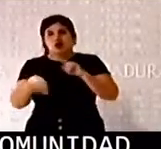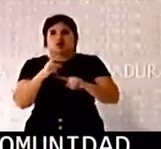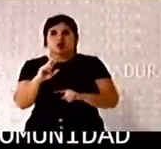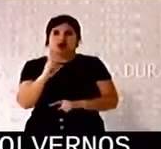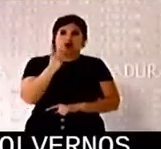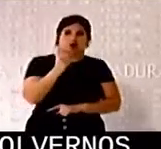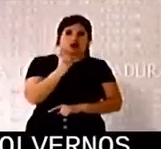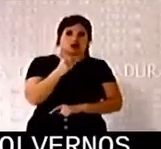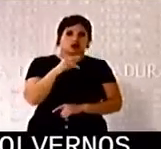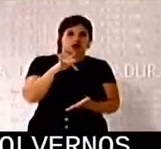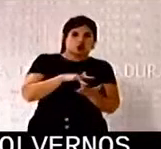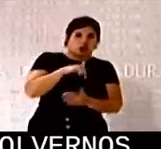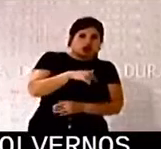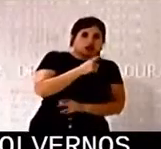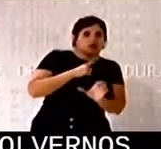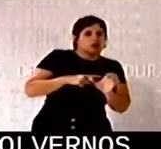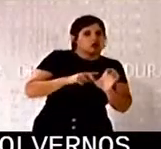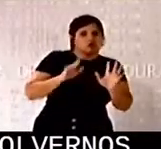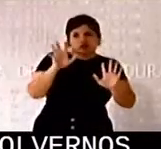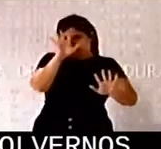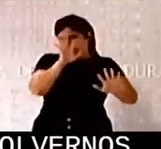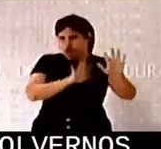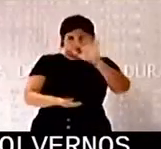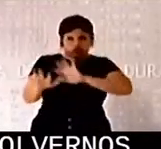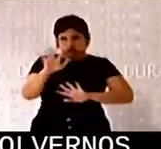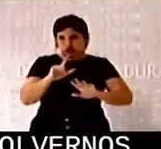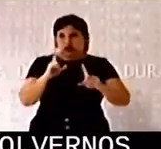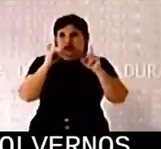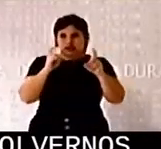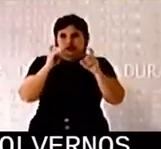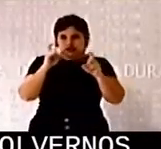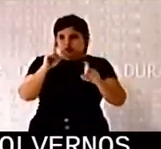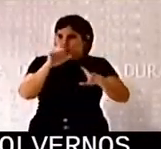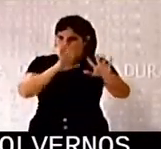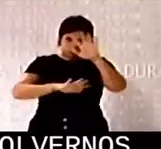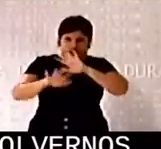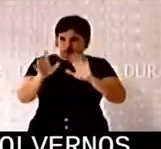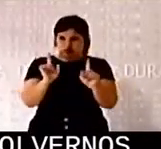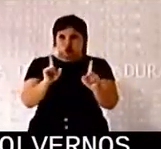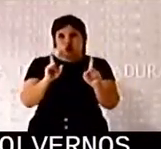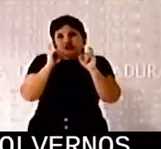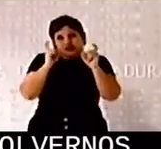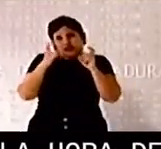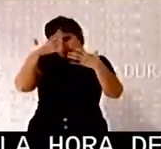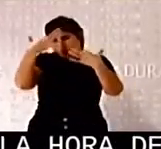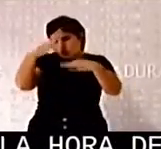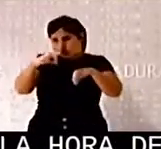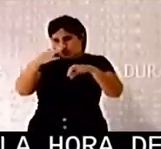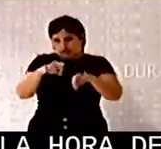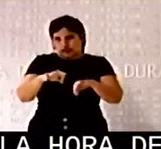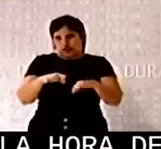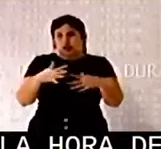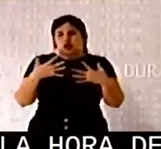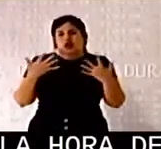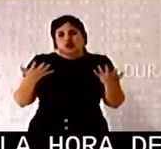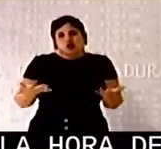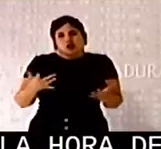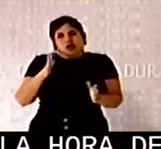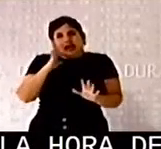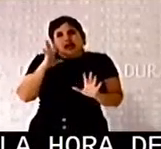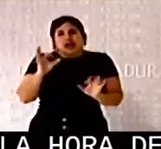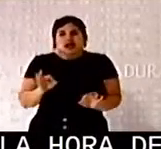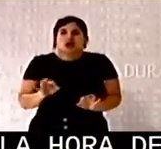¿no? Intentemos ser coherentes a la hora de hacer las cosas, ¿no? Yo creo que